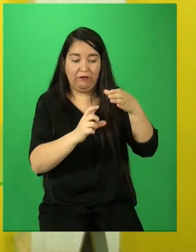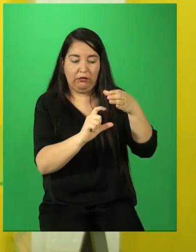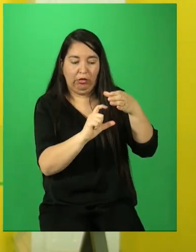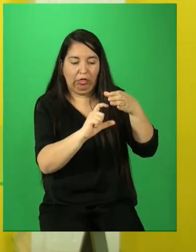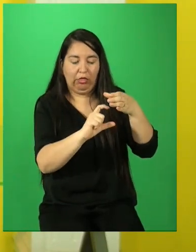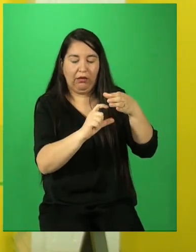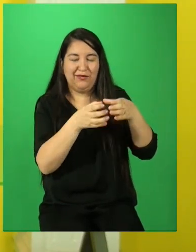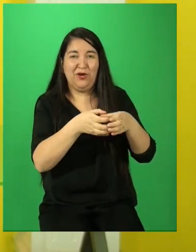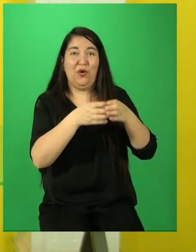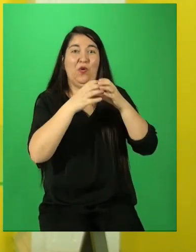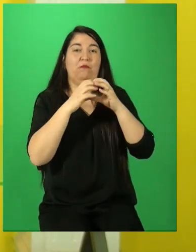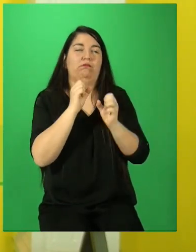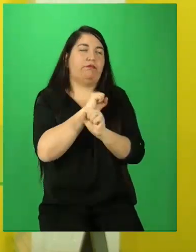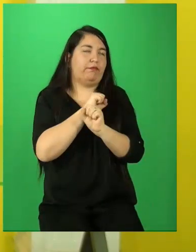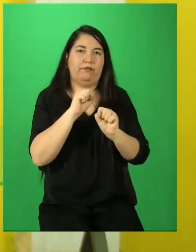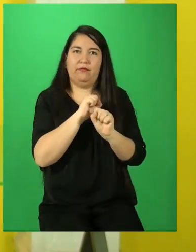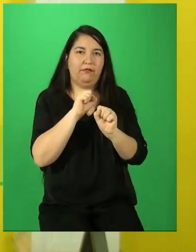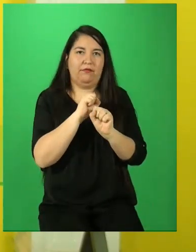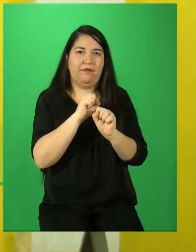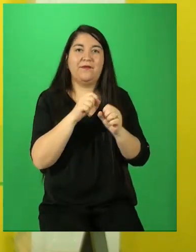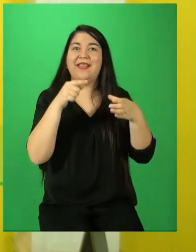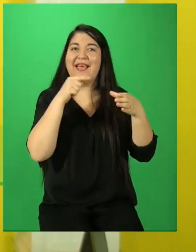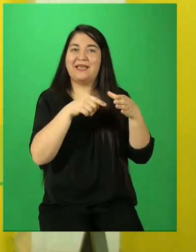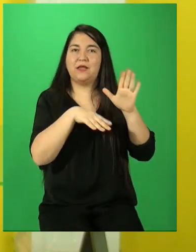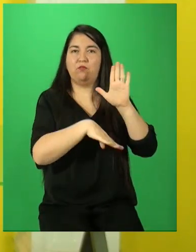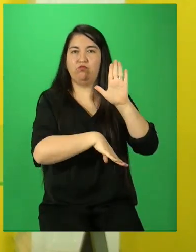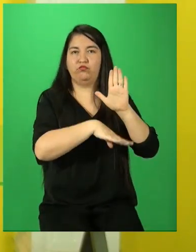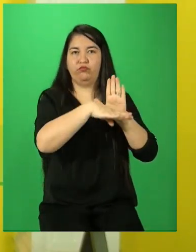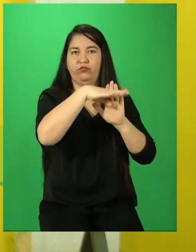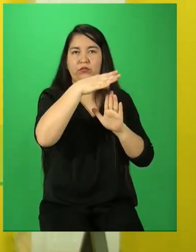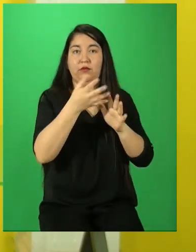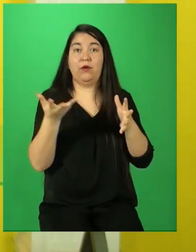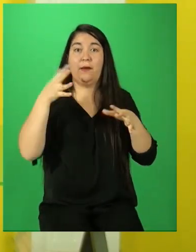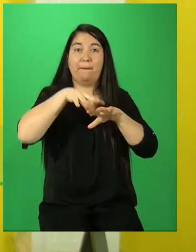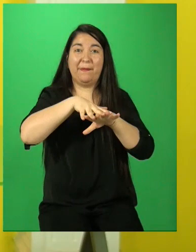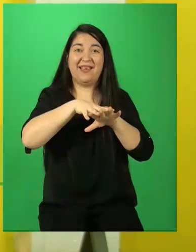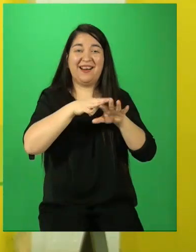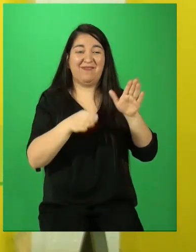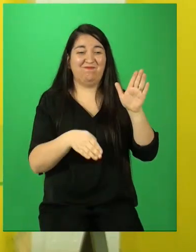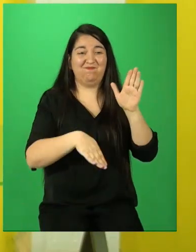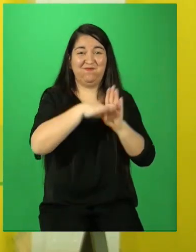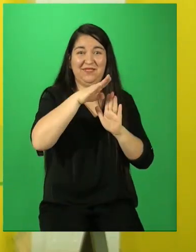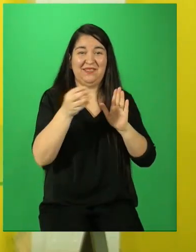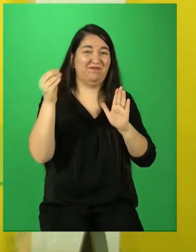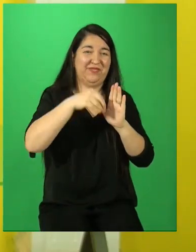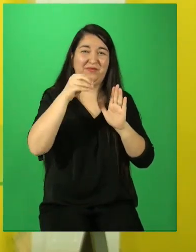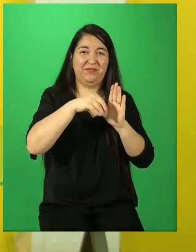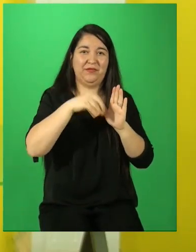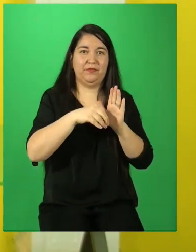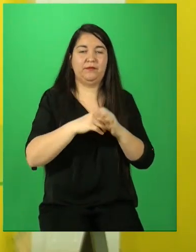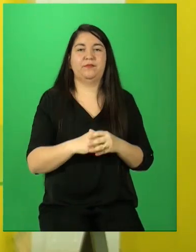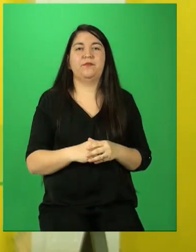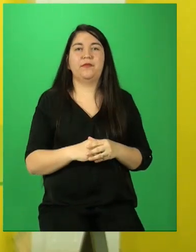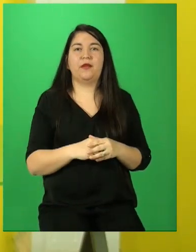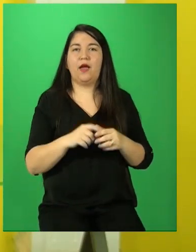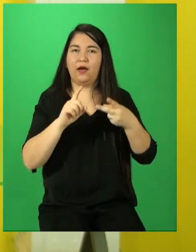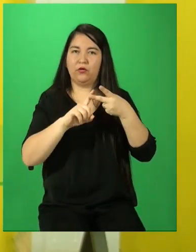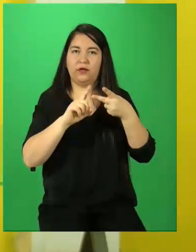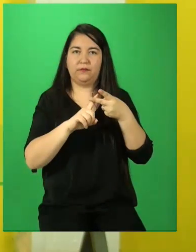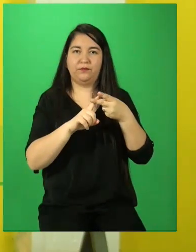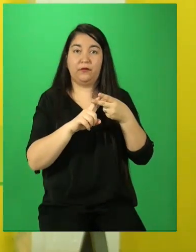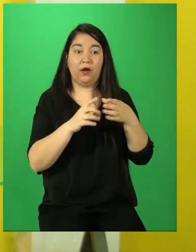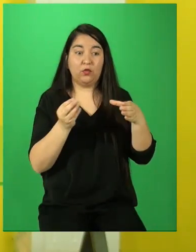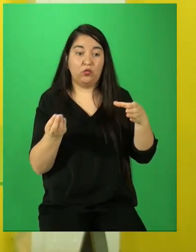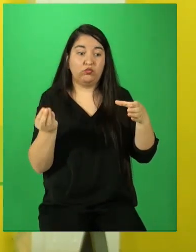estar intomable. Eso es una solución sobresaturada. Una solución saturada es cuando nosotros agregamos